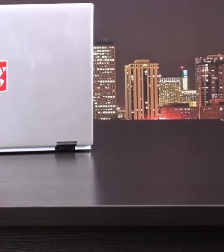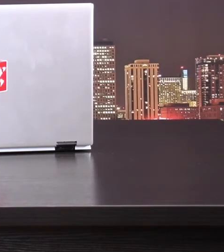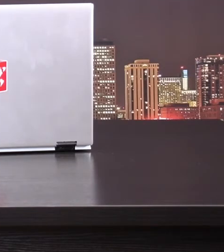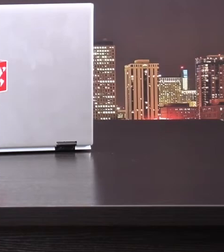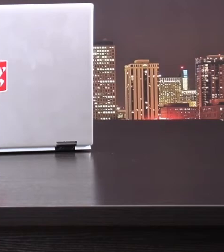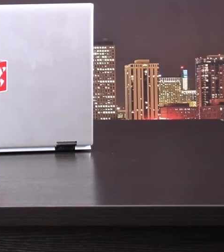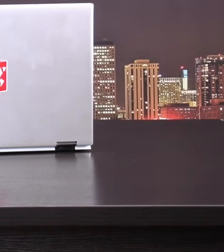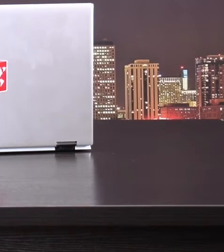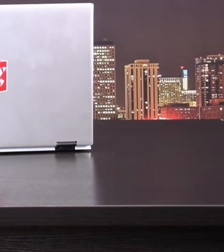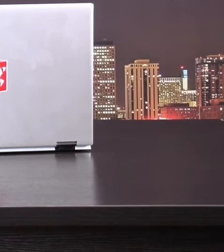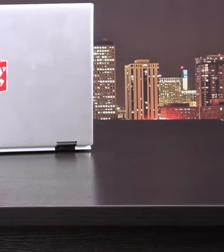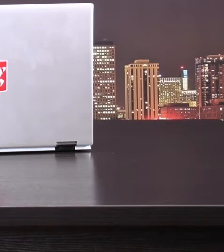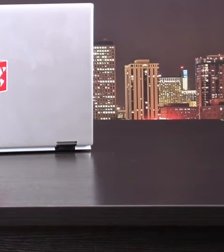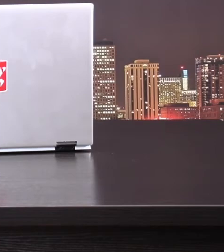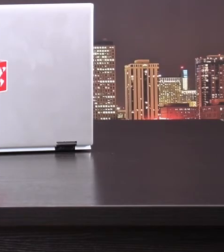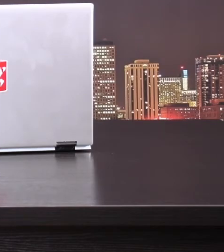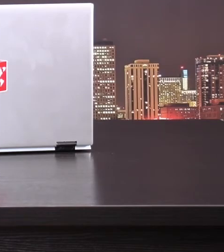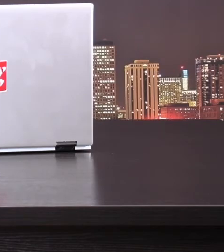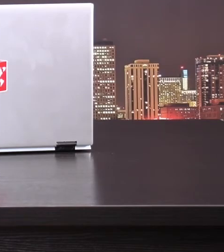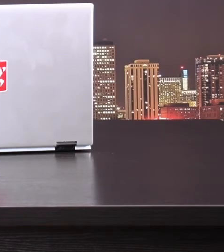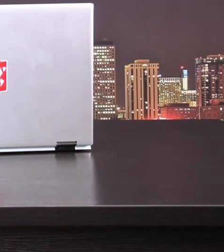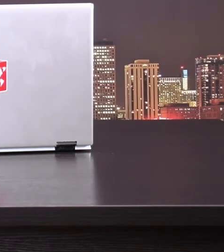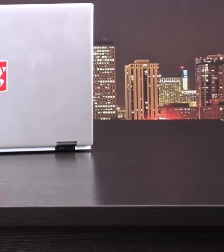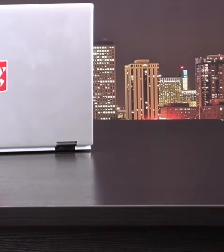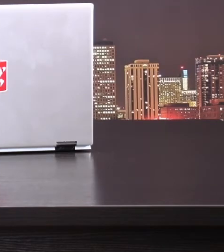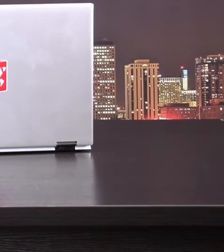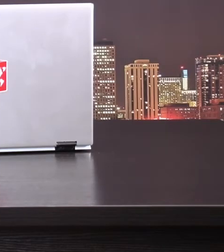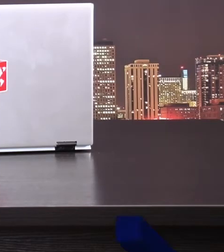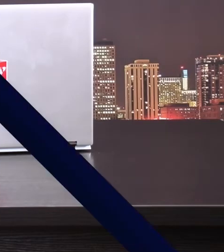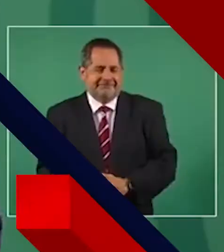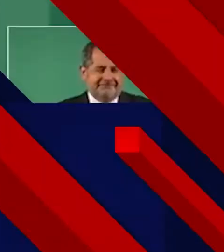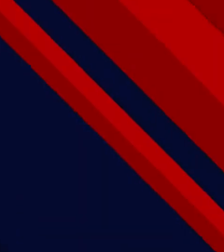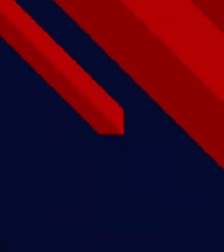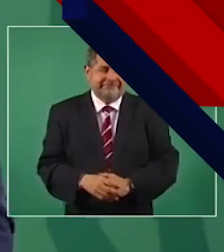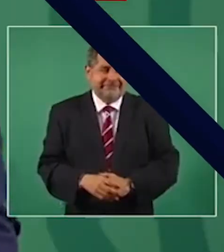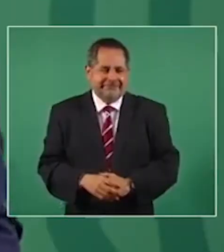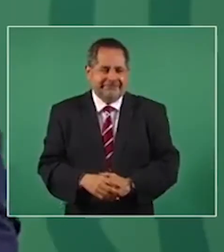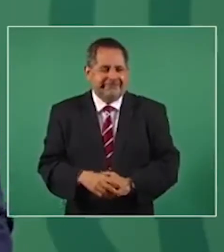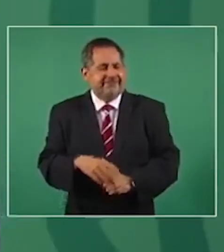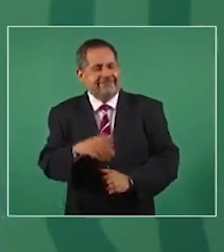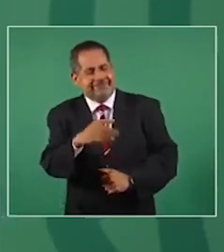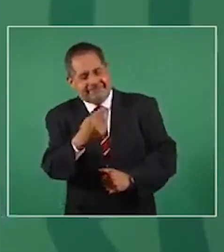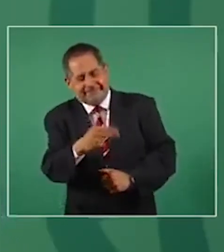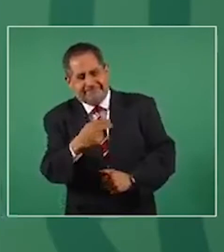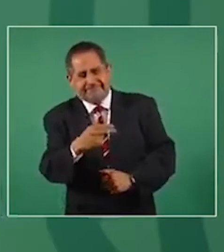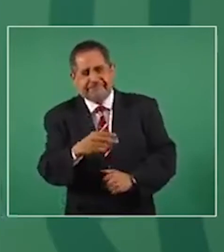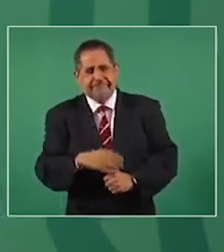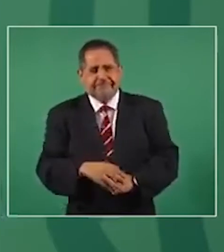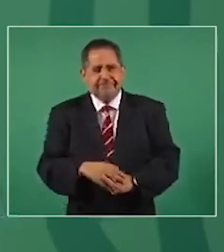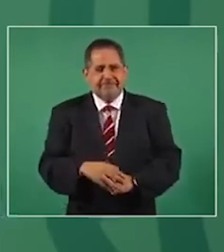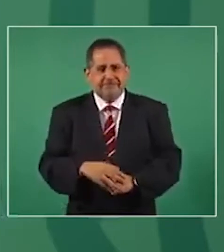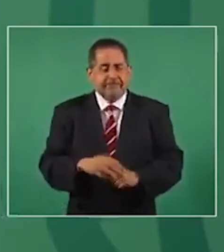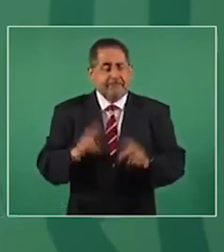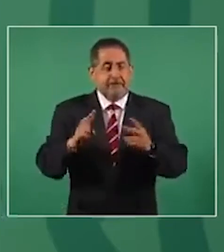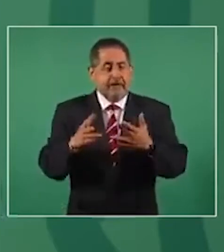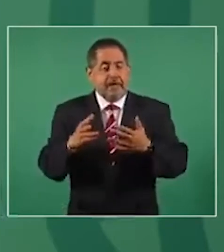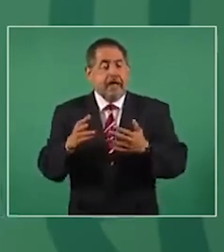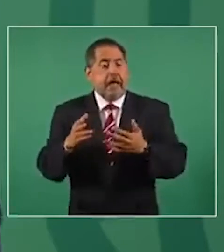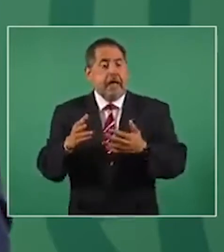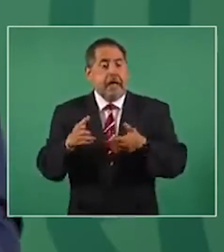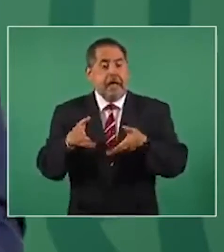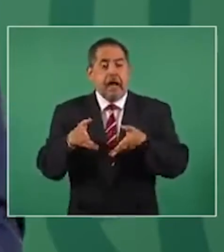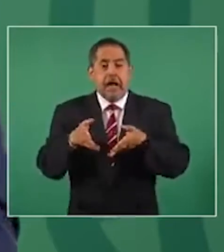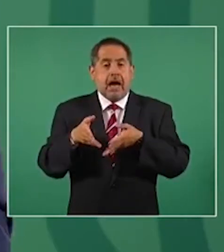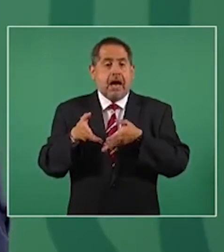distintas partes de la república y su estancia en hoteles se la llamarán a la mitad del camino